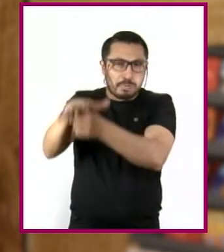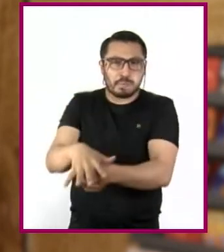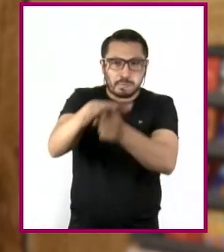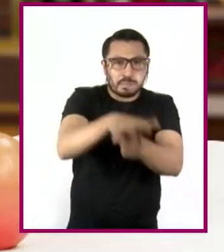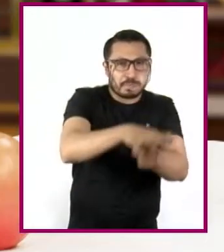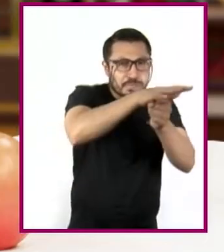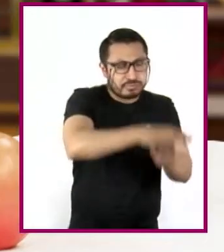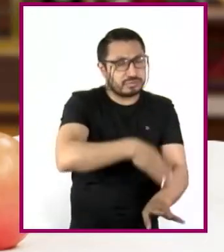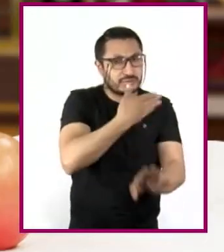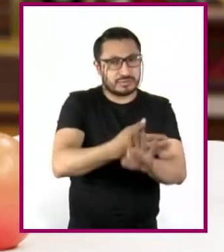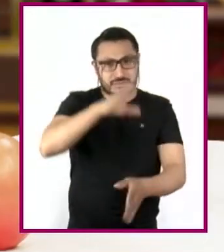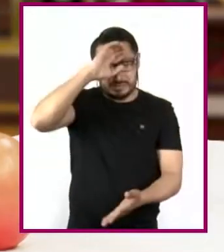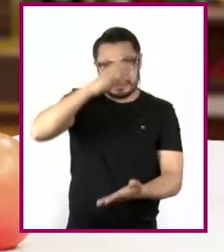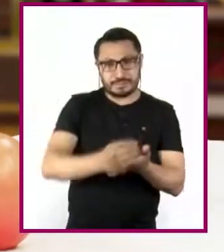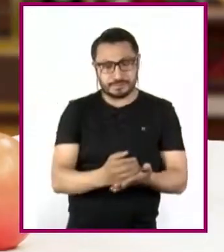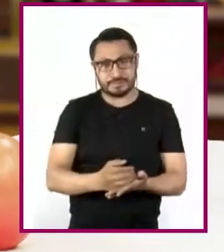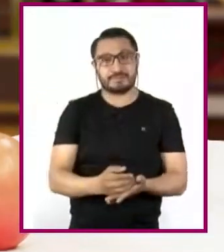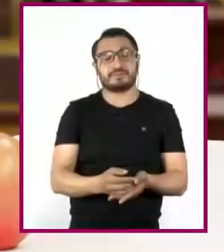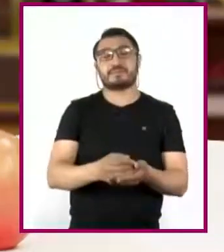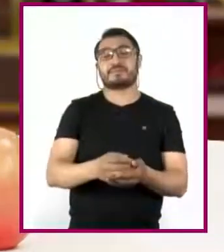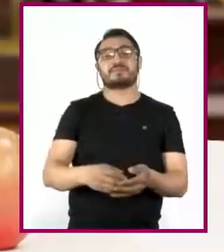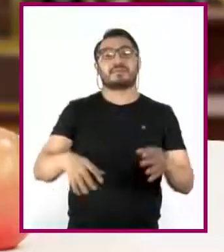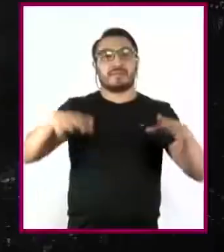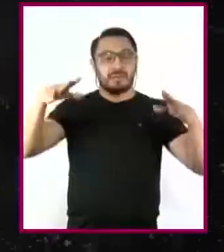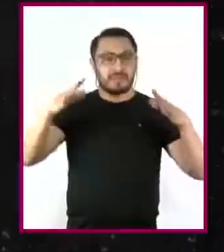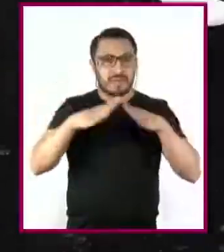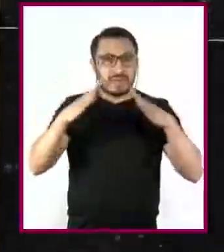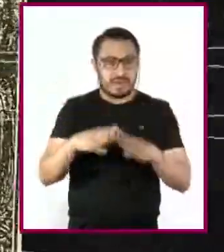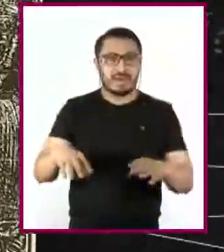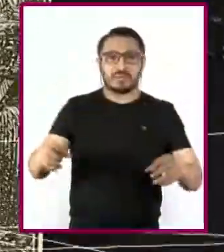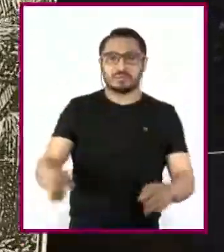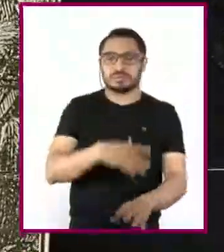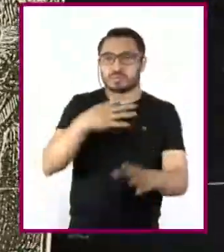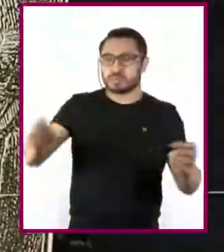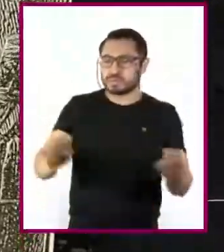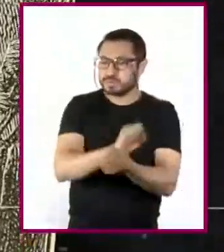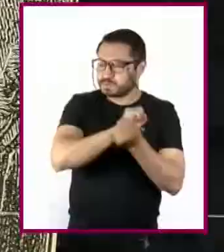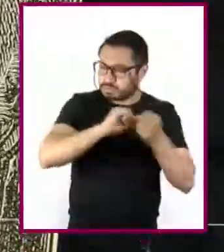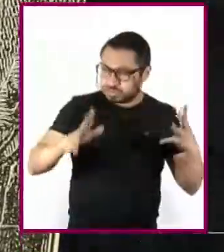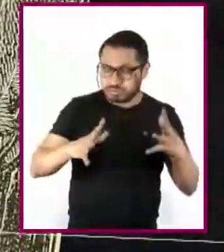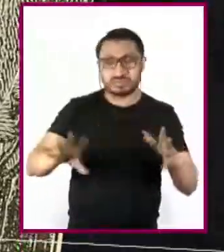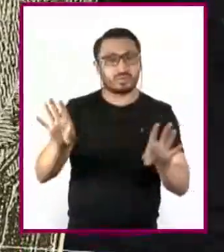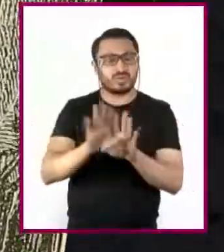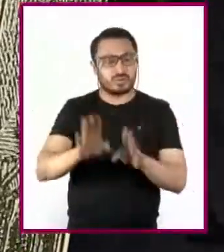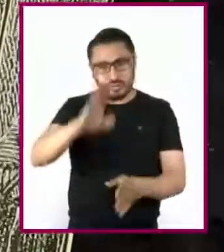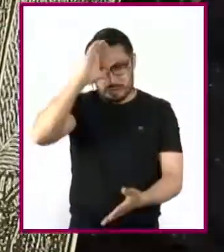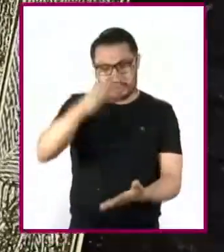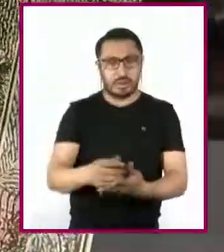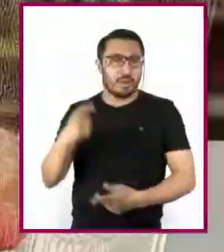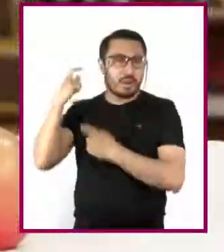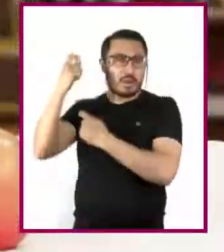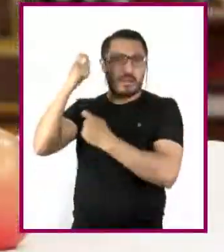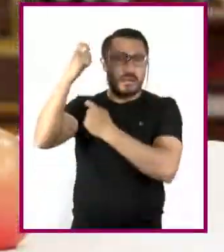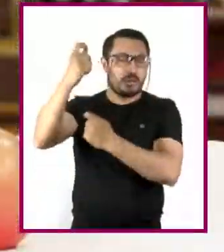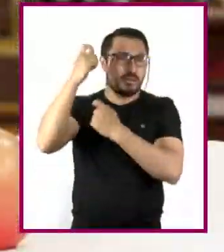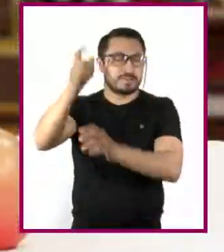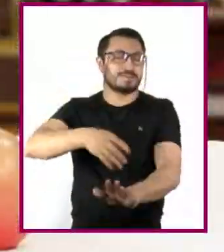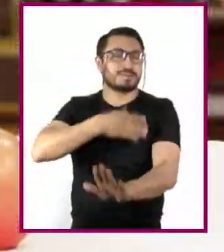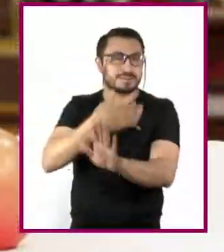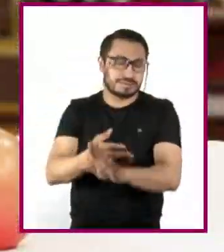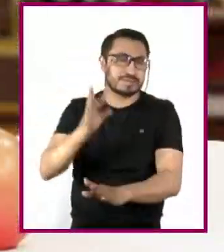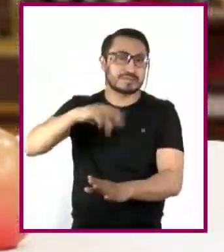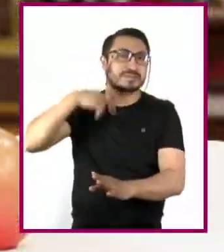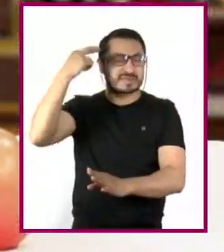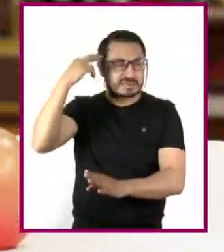hacia ellos. Hacer explotar la casa del parlamento sería la señal del levantamiento de los católicos ingleses, quienes